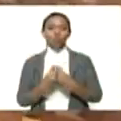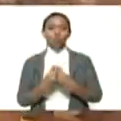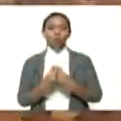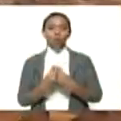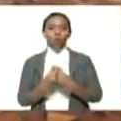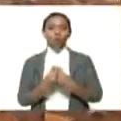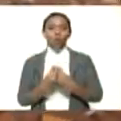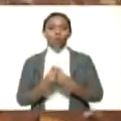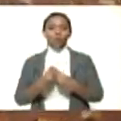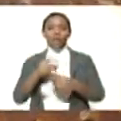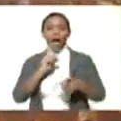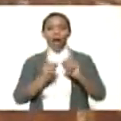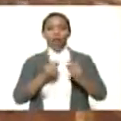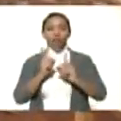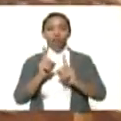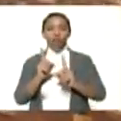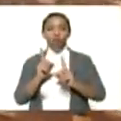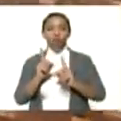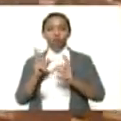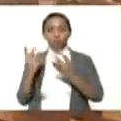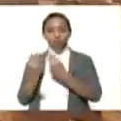los compañeros de para entonces.